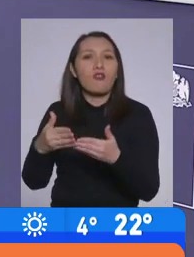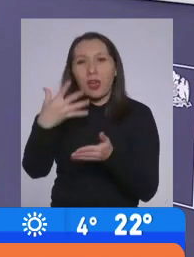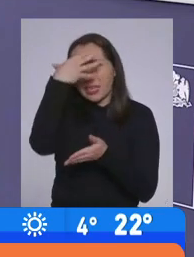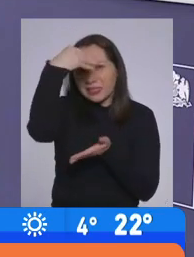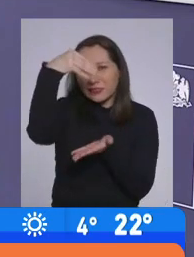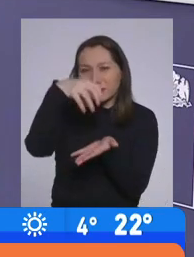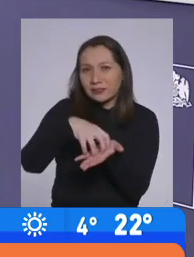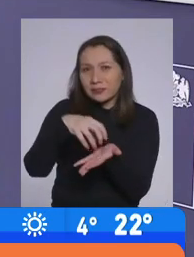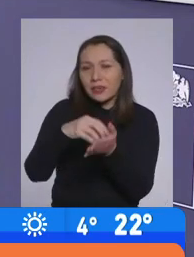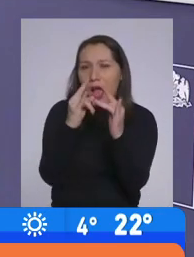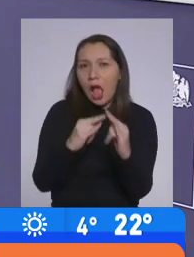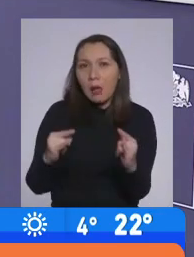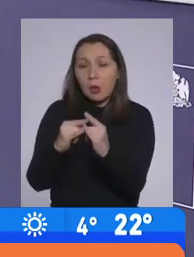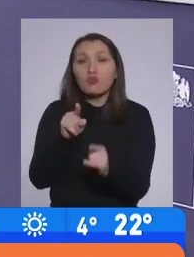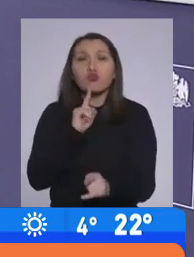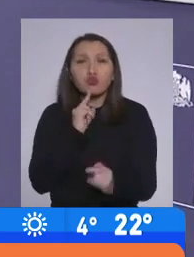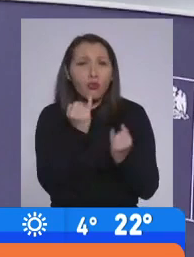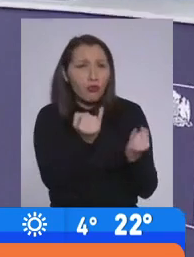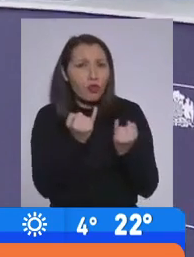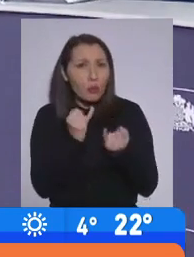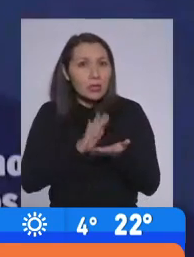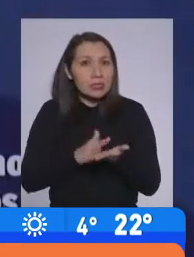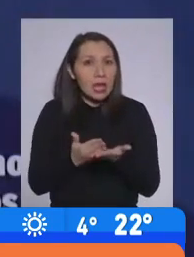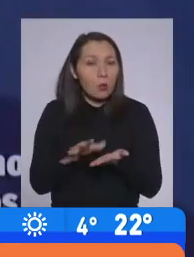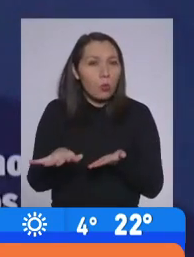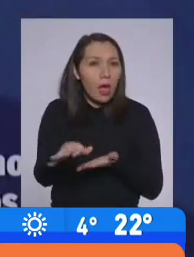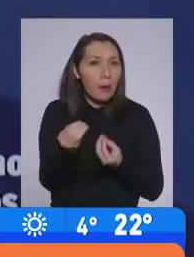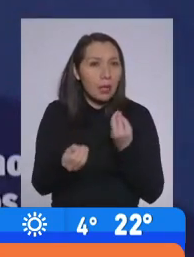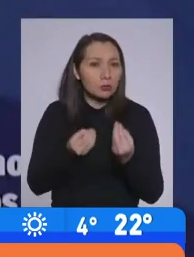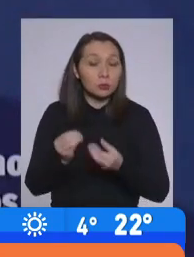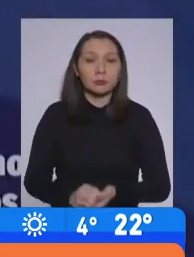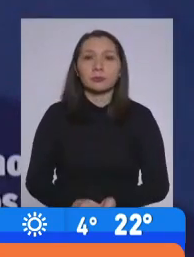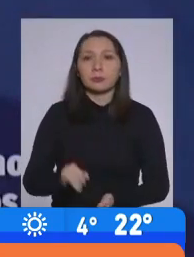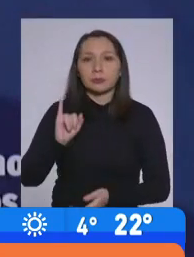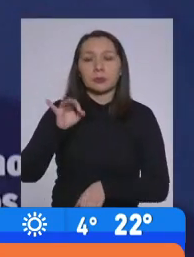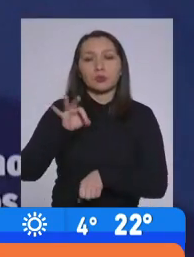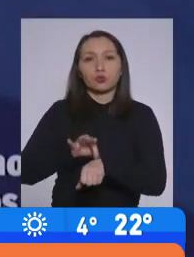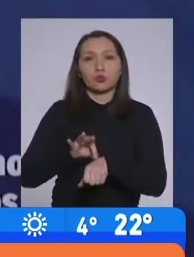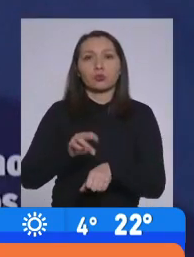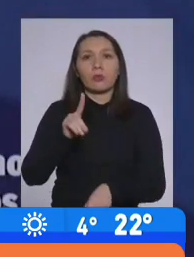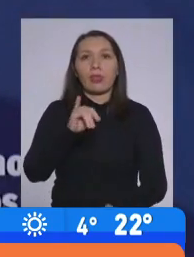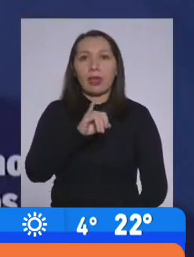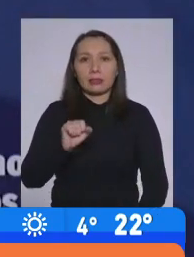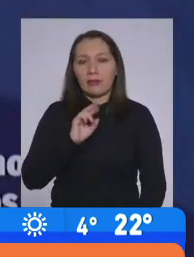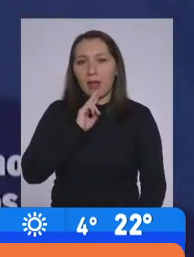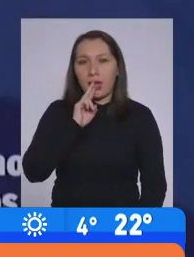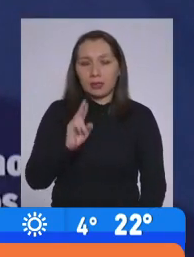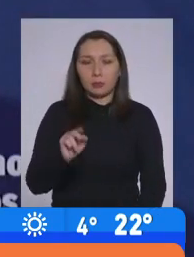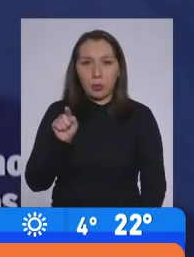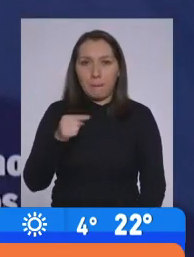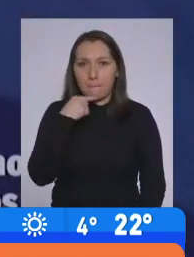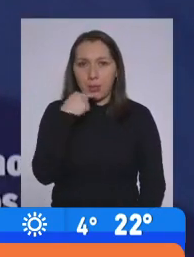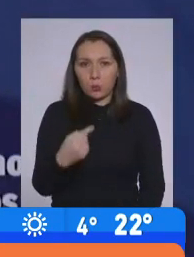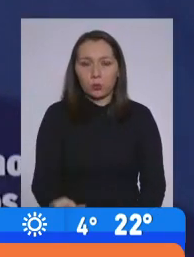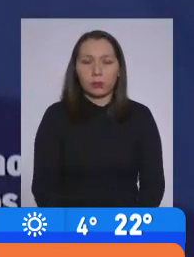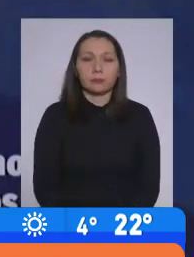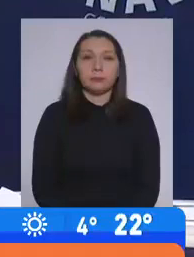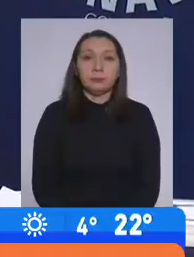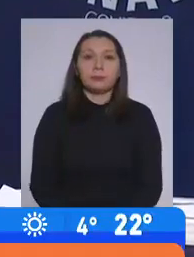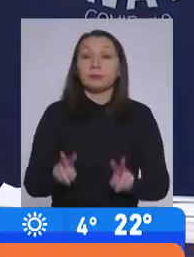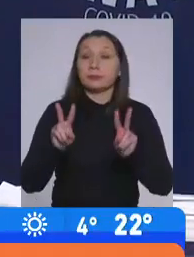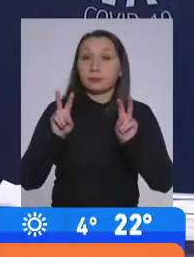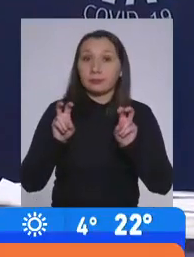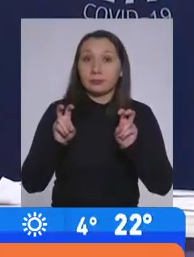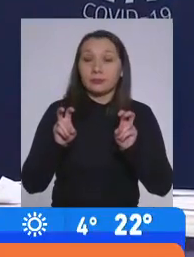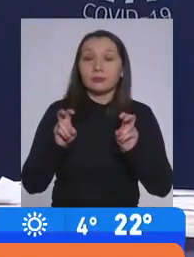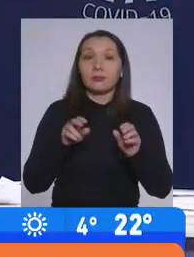que están acampando si tienen algún antecedente sanitario sobre todo si la doctora paula daza va a contestar esa pregunta bueno con